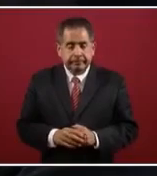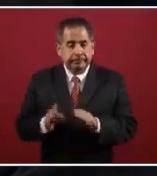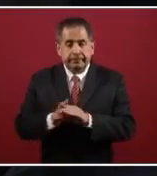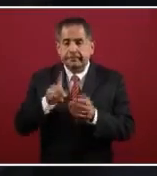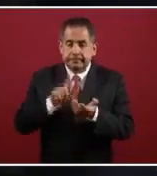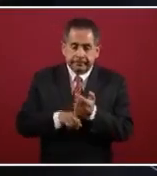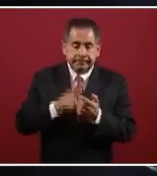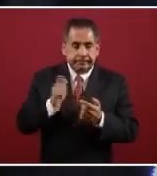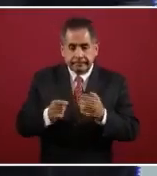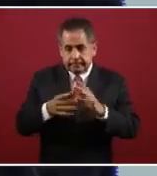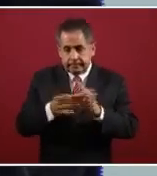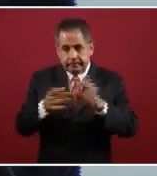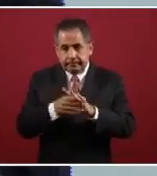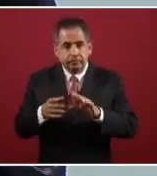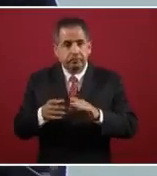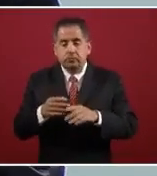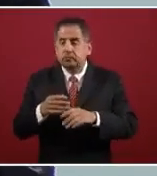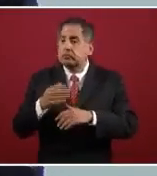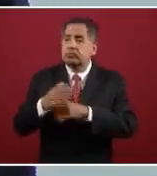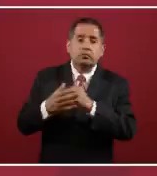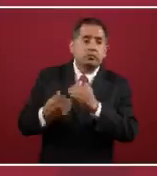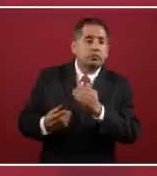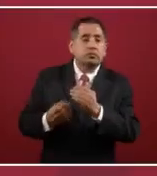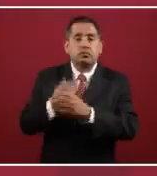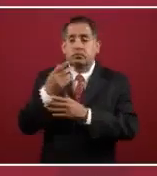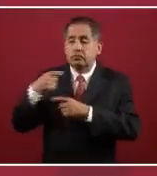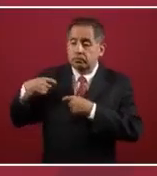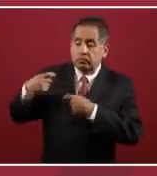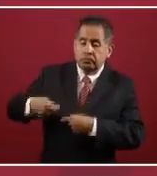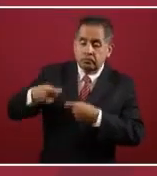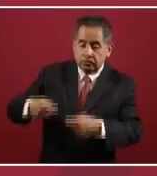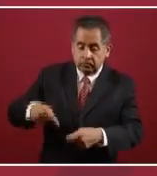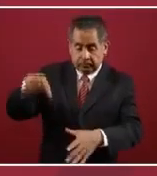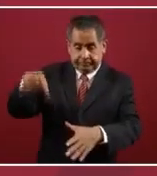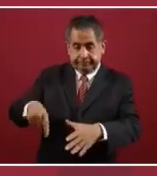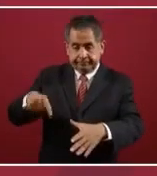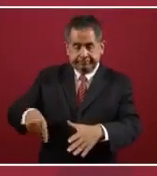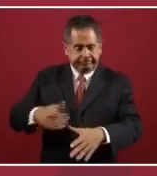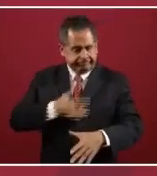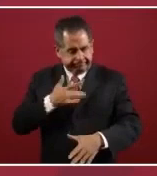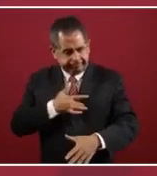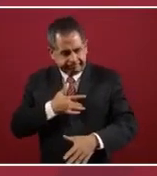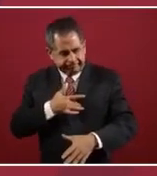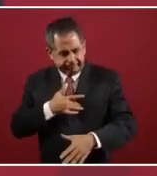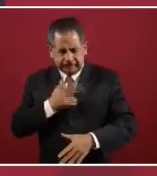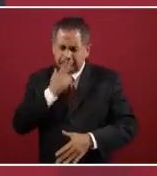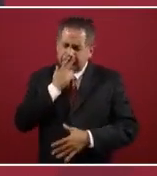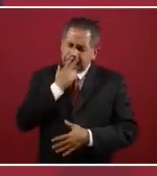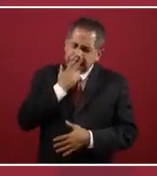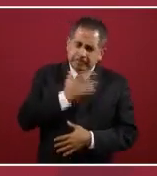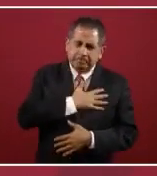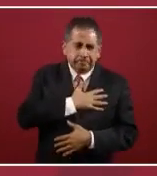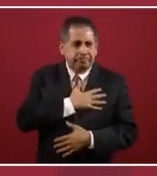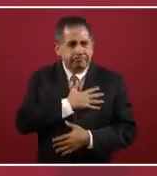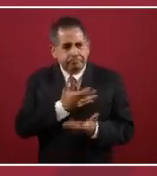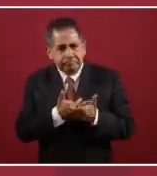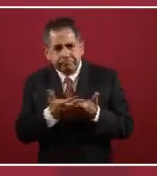arraigar y que las nuevas generaciones no le pierdan el amor a la tierra.